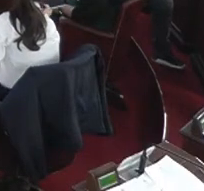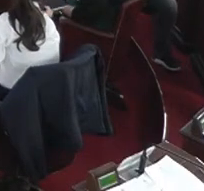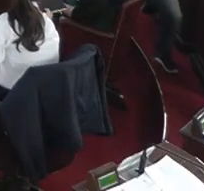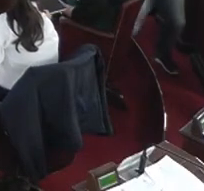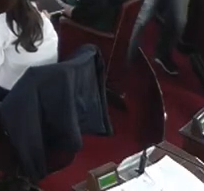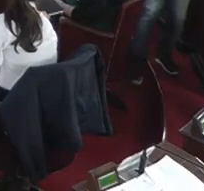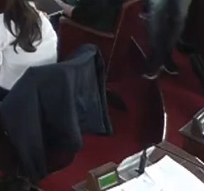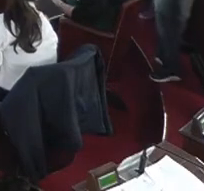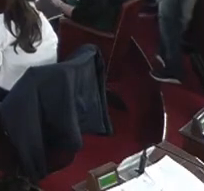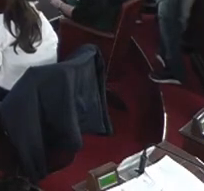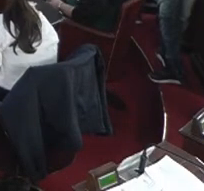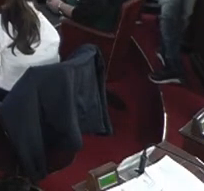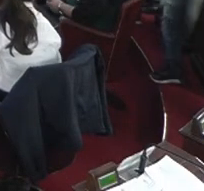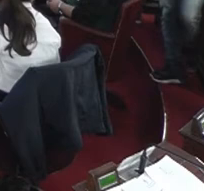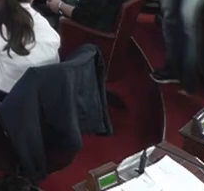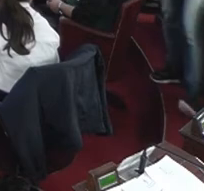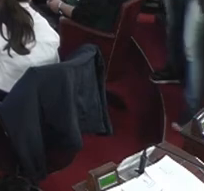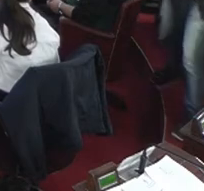Acercarse al mástil.